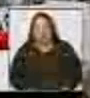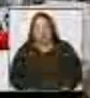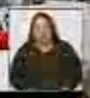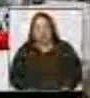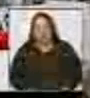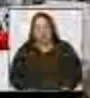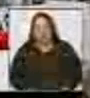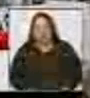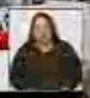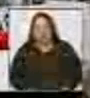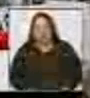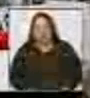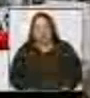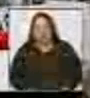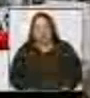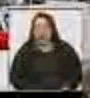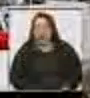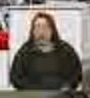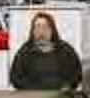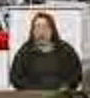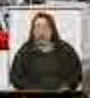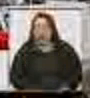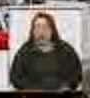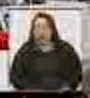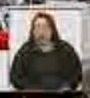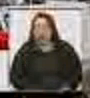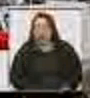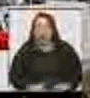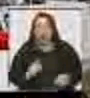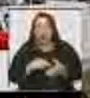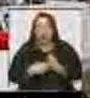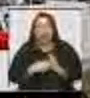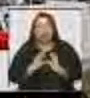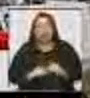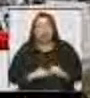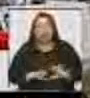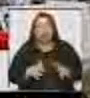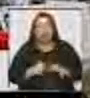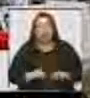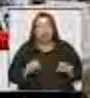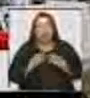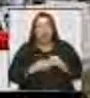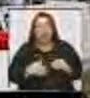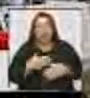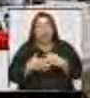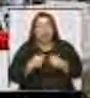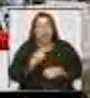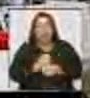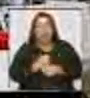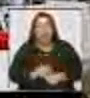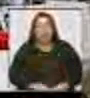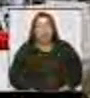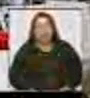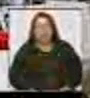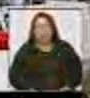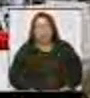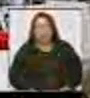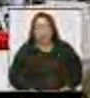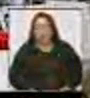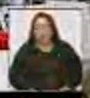¿no? Pero en todo caso, presidente, en este punto sí nos parece fundamental avanzar hacia la ampliación de este régimen,